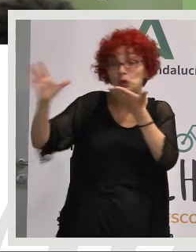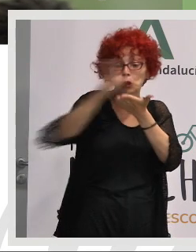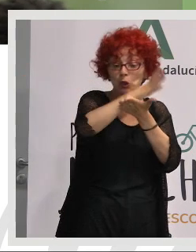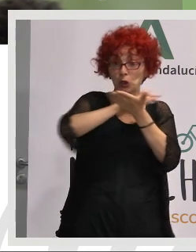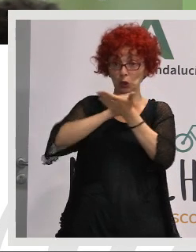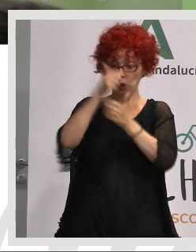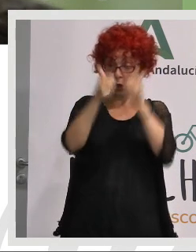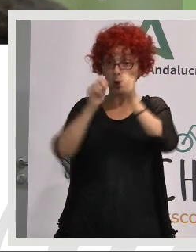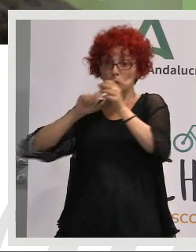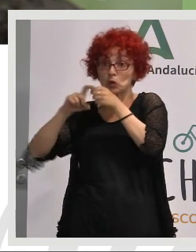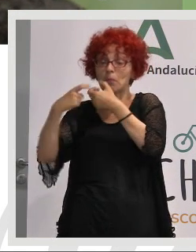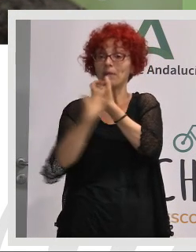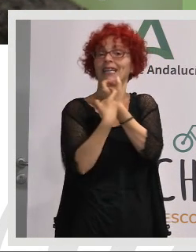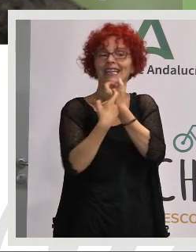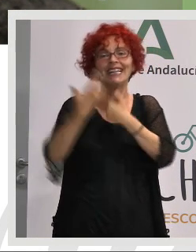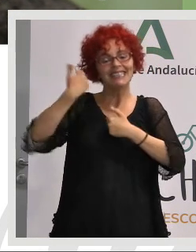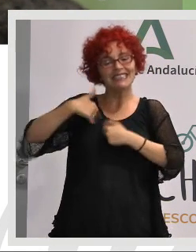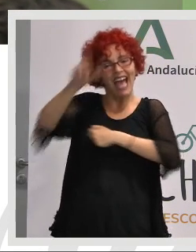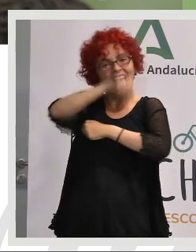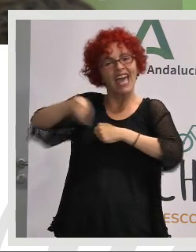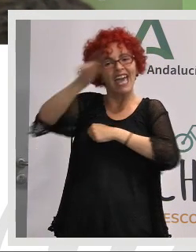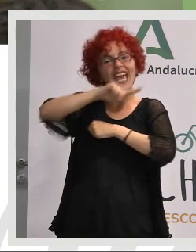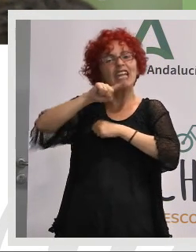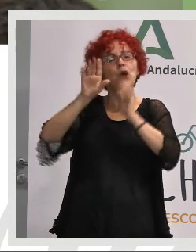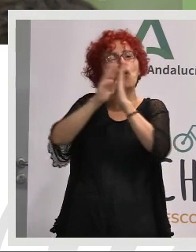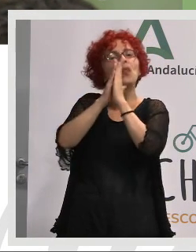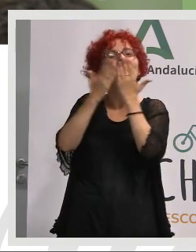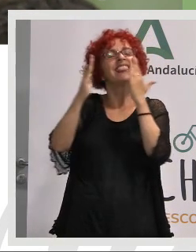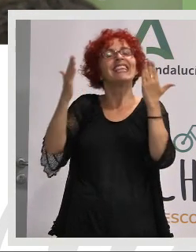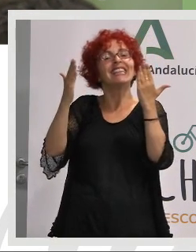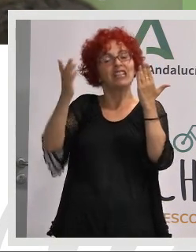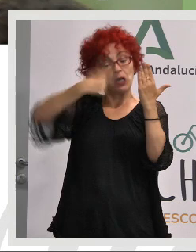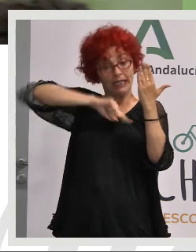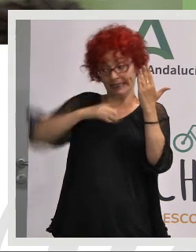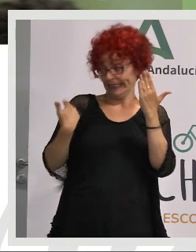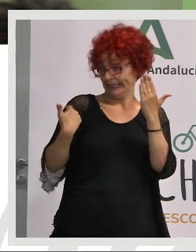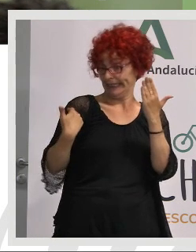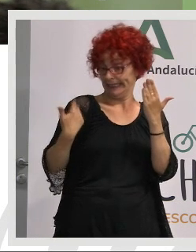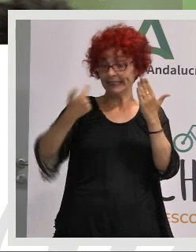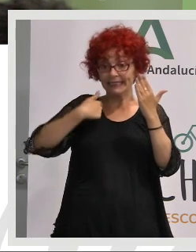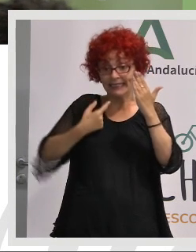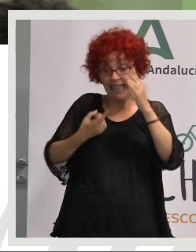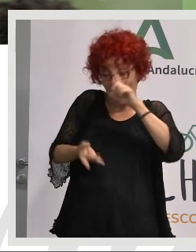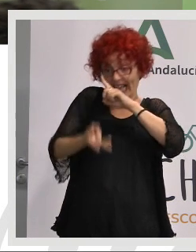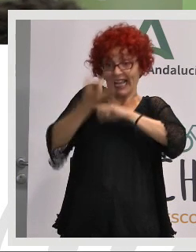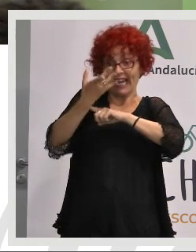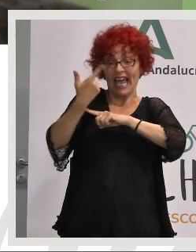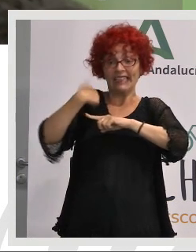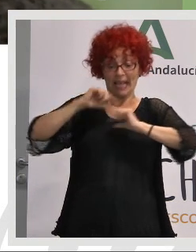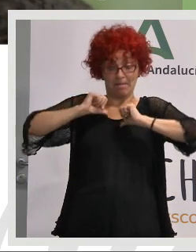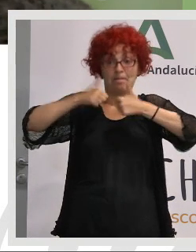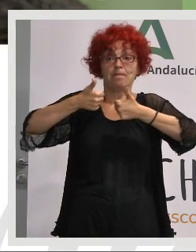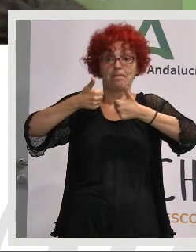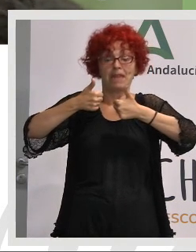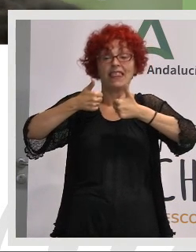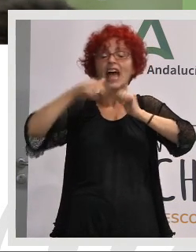concurso ya cuentan con su tríptico que, como se suele decir, acaba de salir del horno de la Consejería de Fomento, que tiene